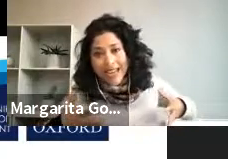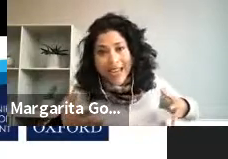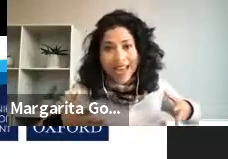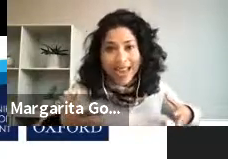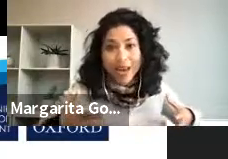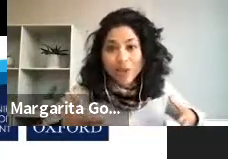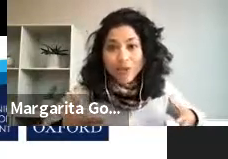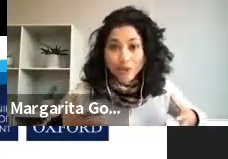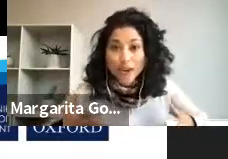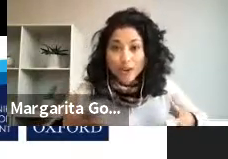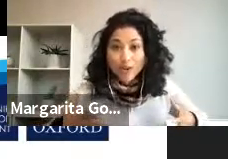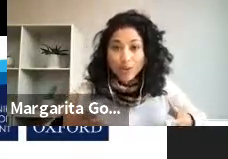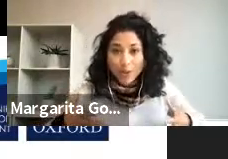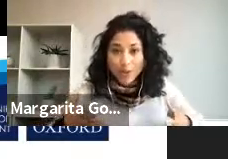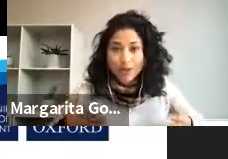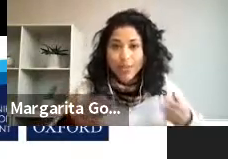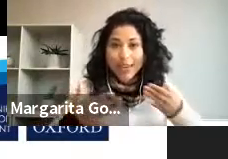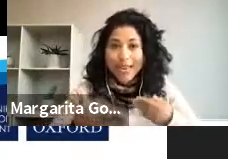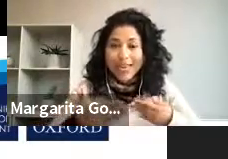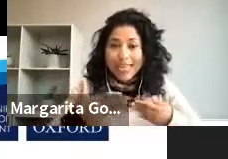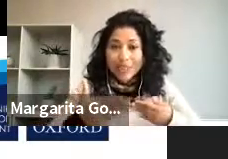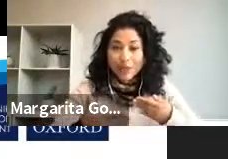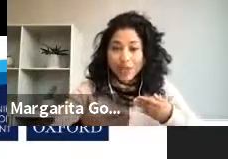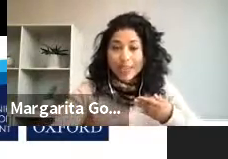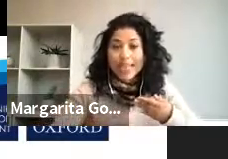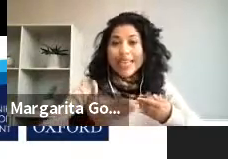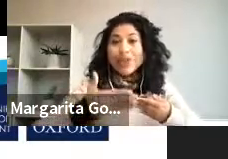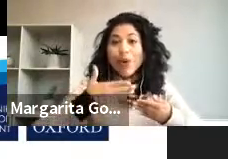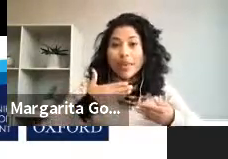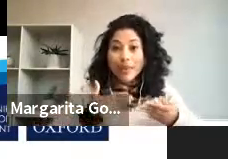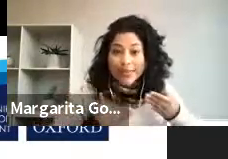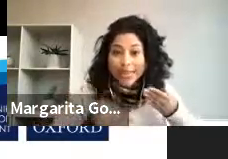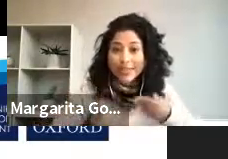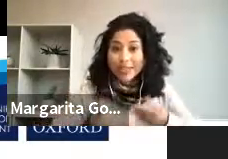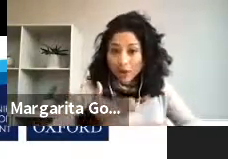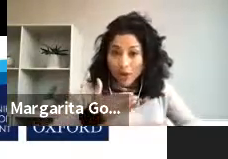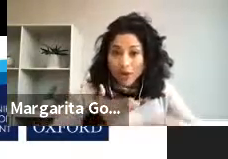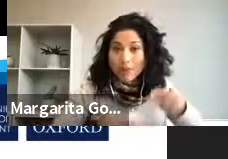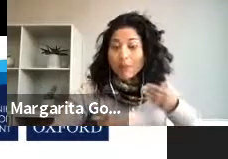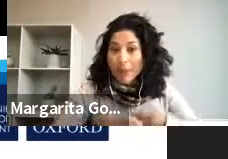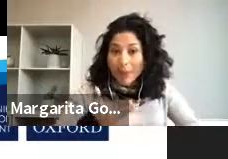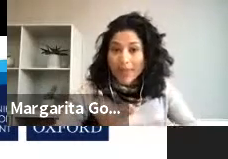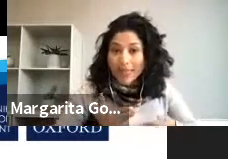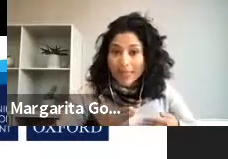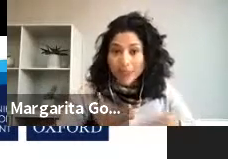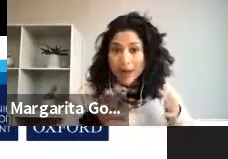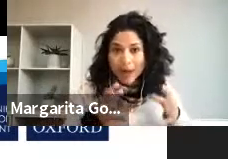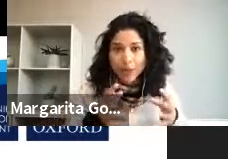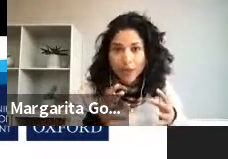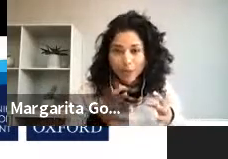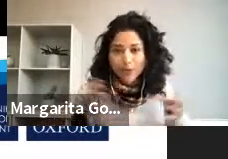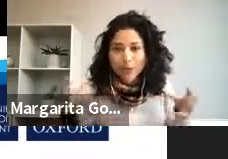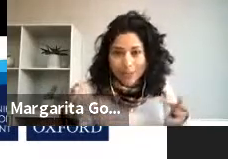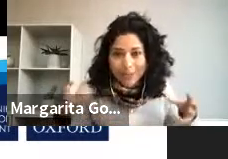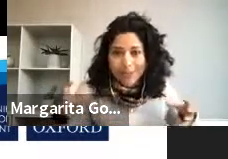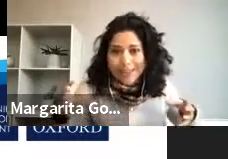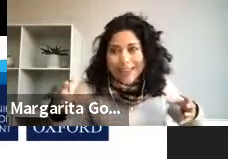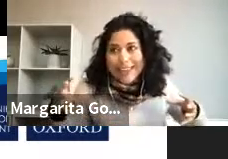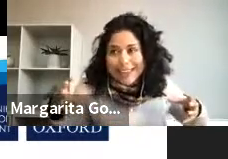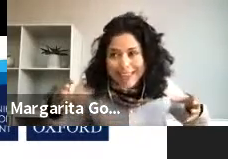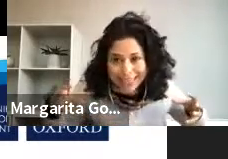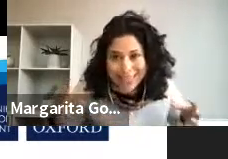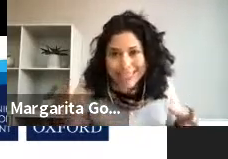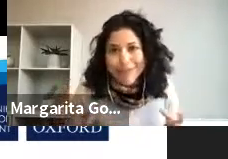a los funcionarios públicos tener mecanismos de retroalimentación permanentes para poder construir